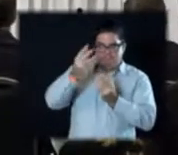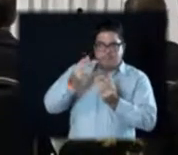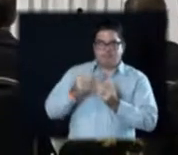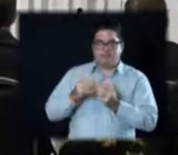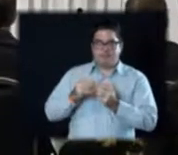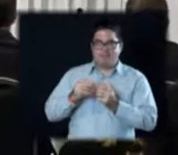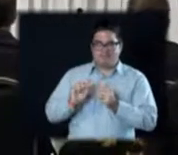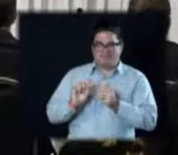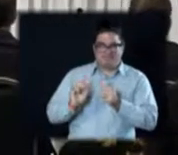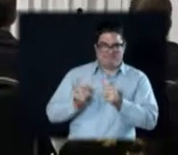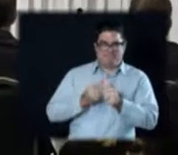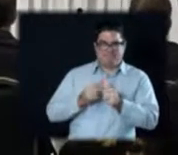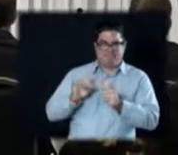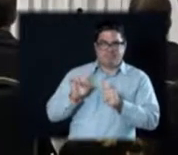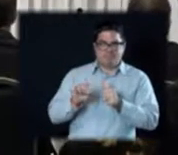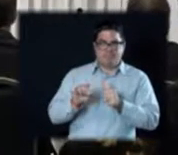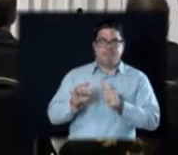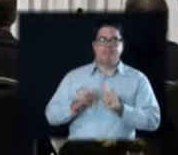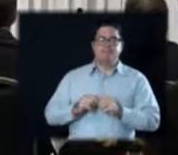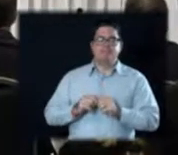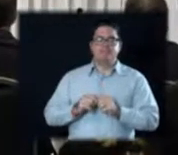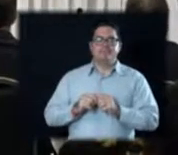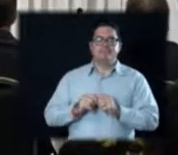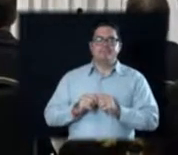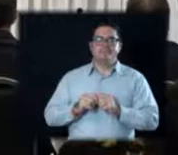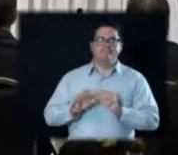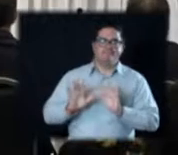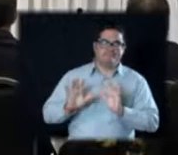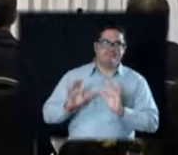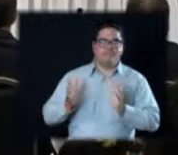gustaría añadirle algo a su primera pregunta.